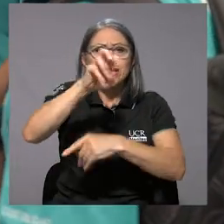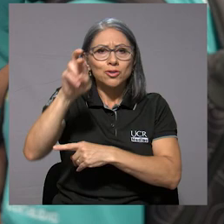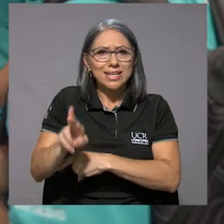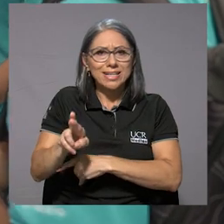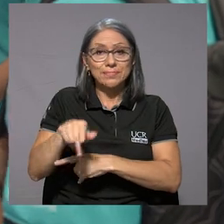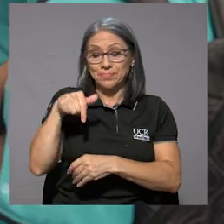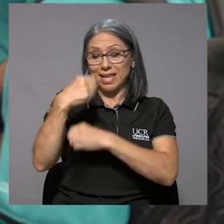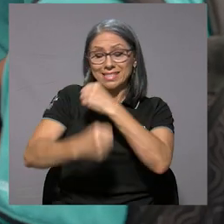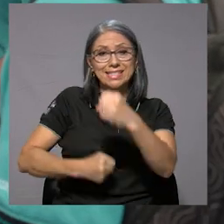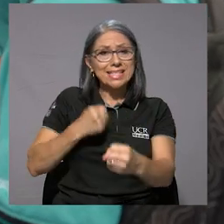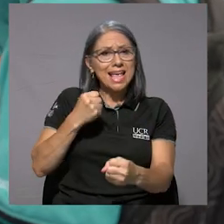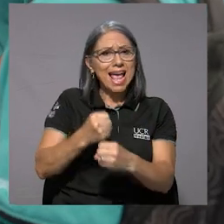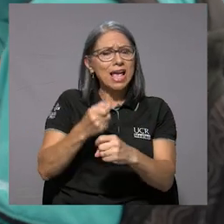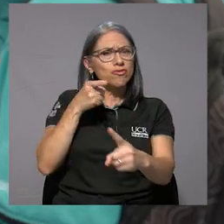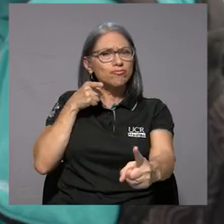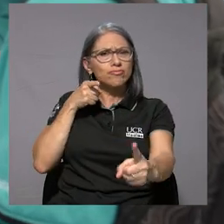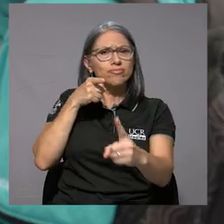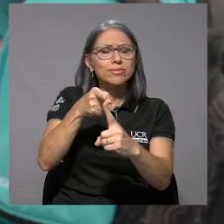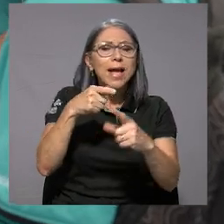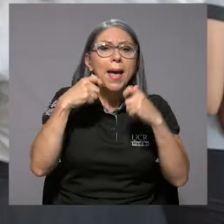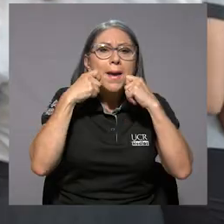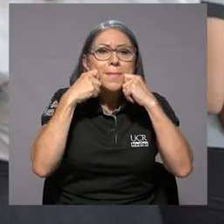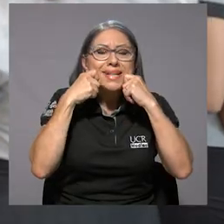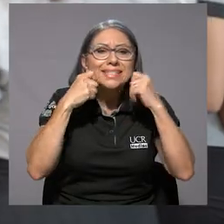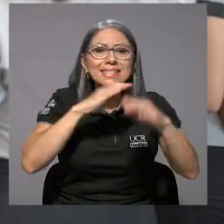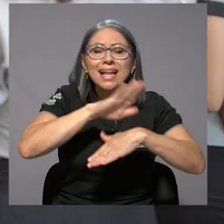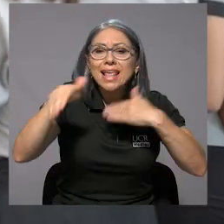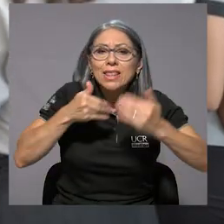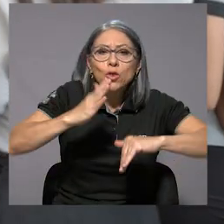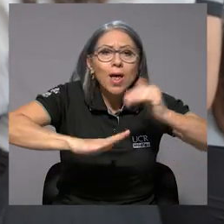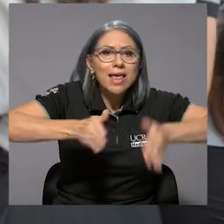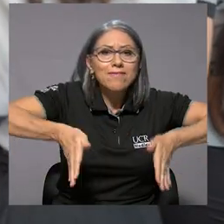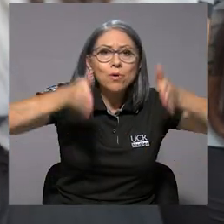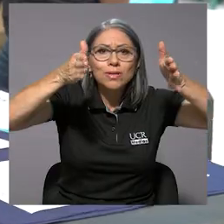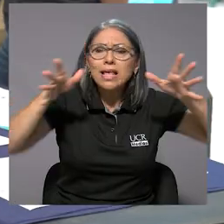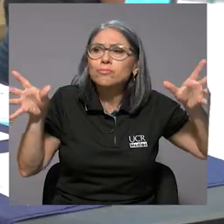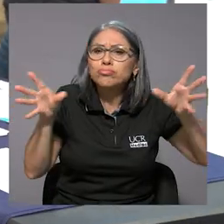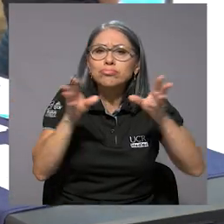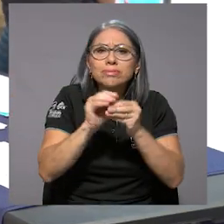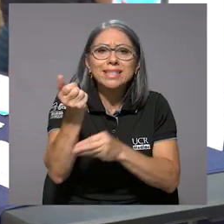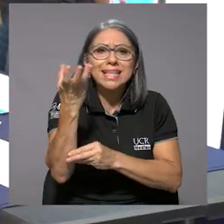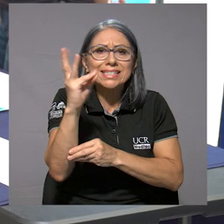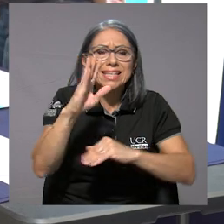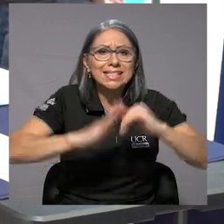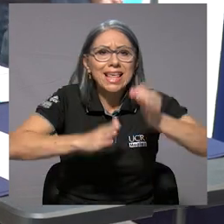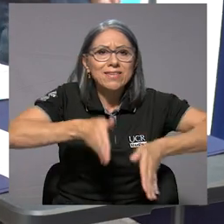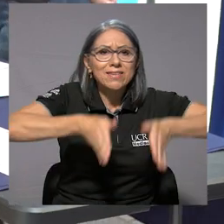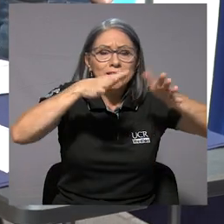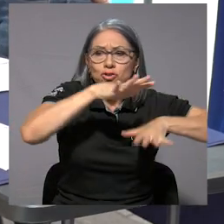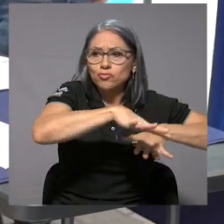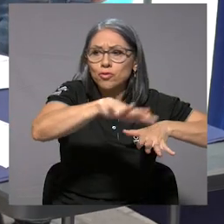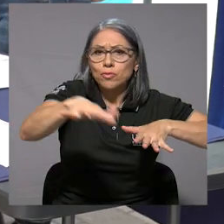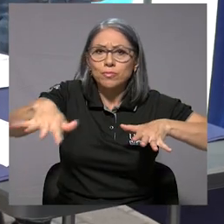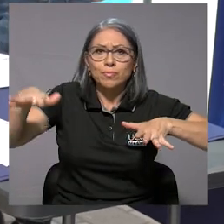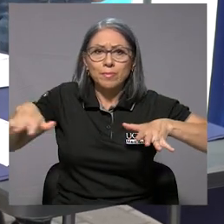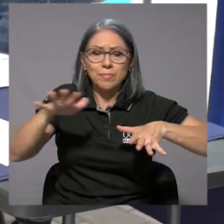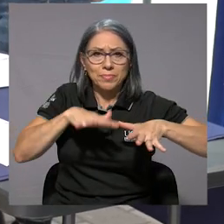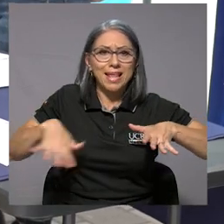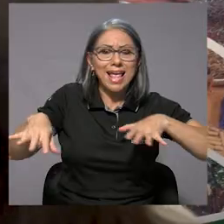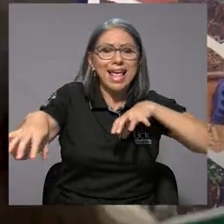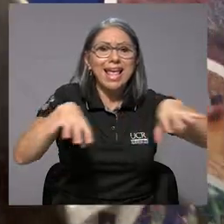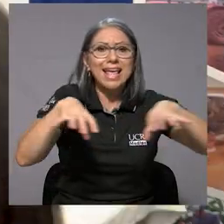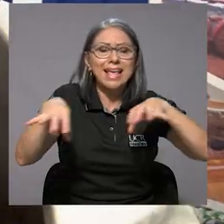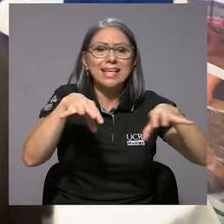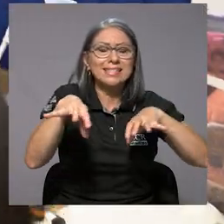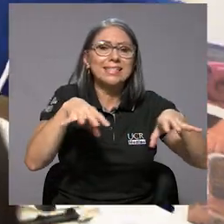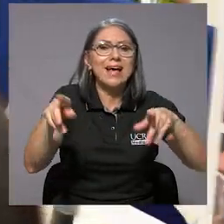estamos apostando por una presencialidad en todas las facultades, son 16 edificios que forman parte de esta feria vocacional y la